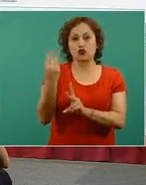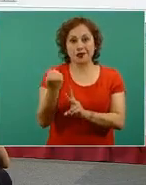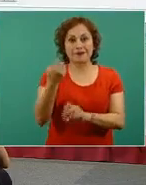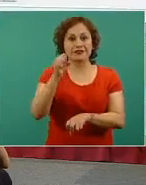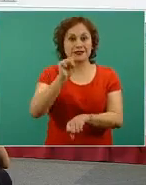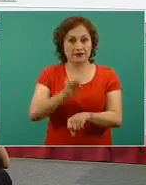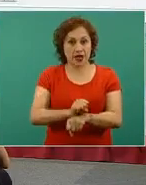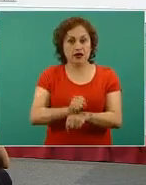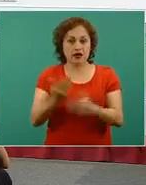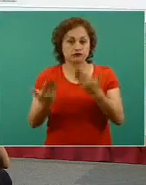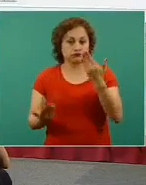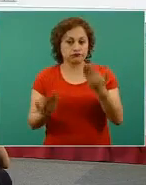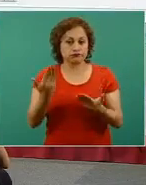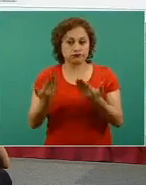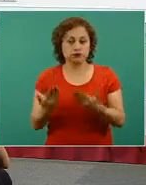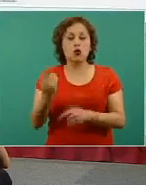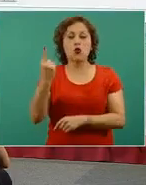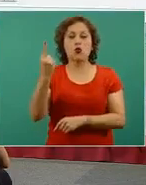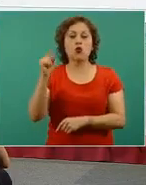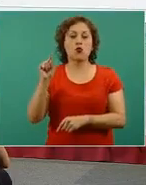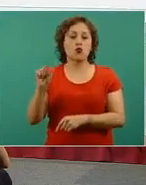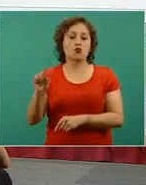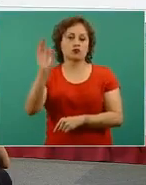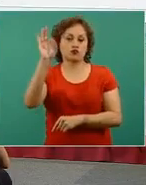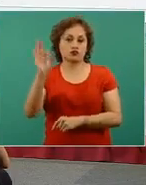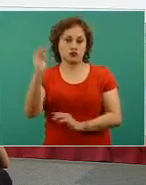epidemiológica 8. Muchas gracias.